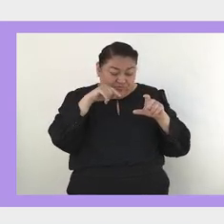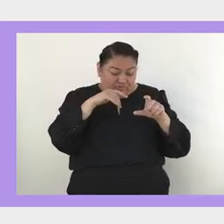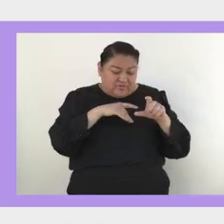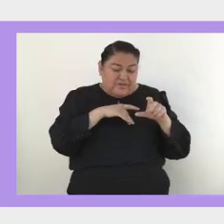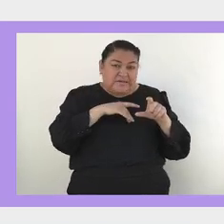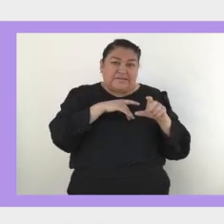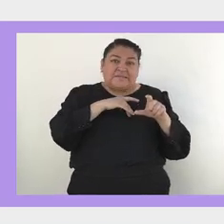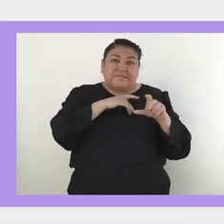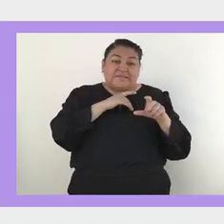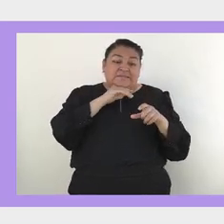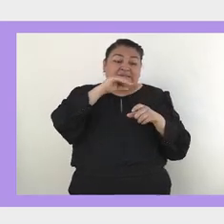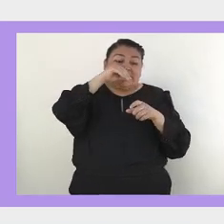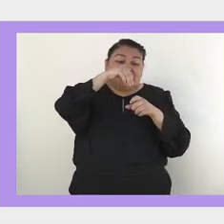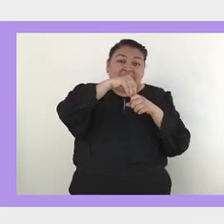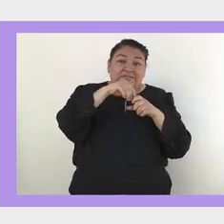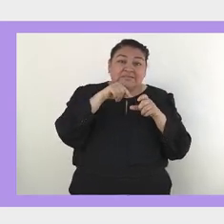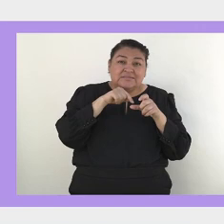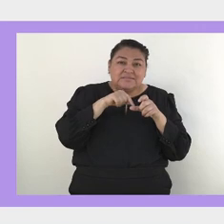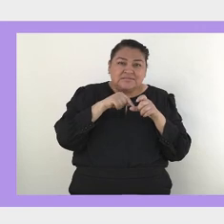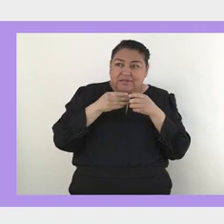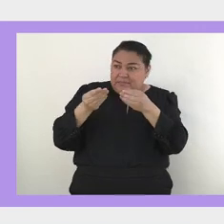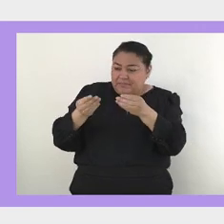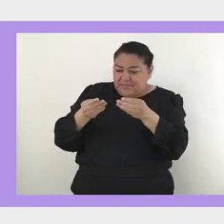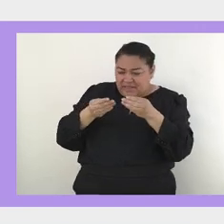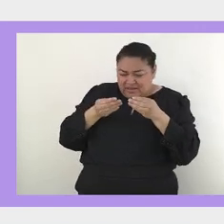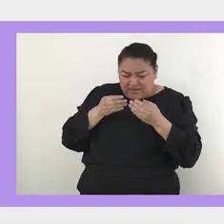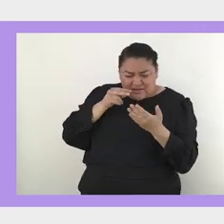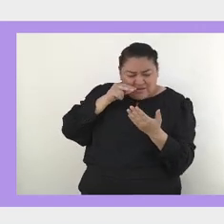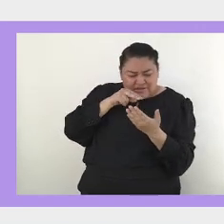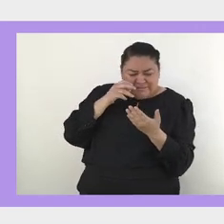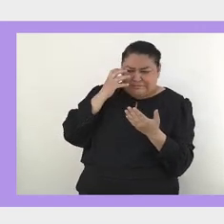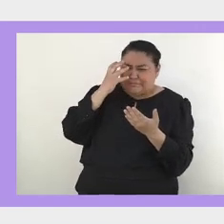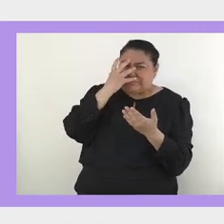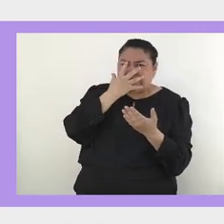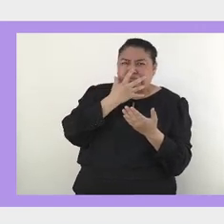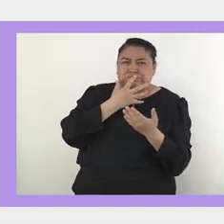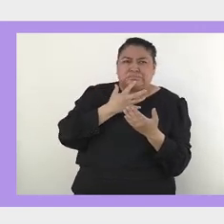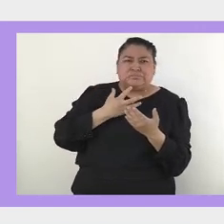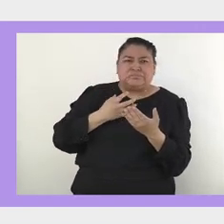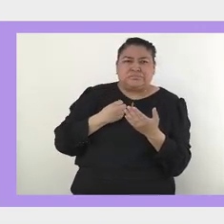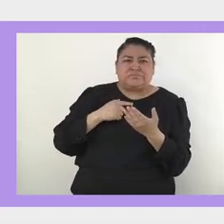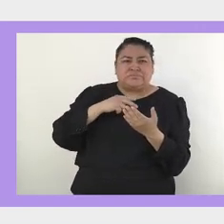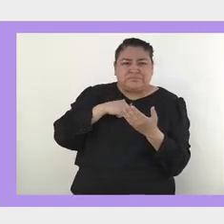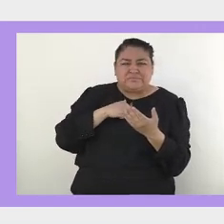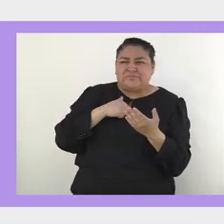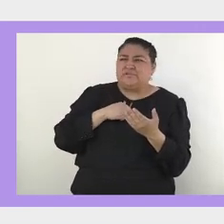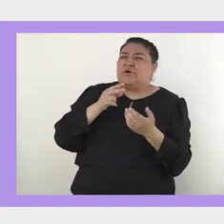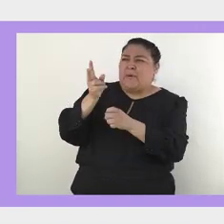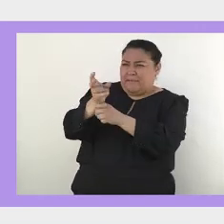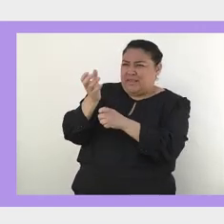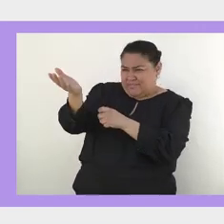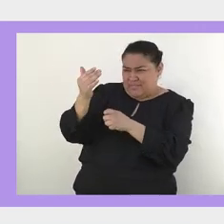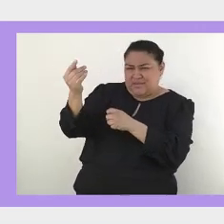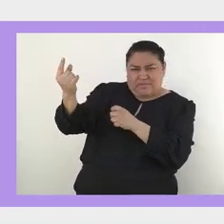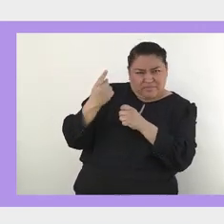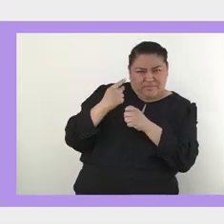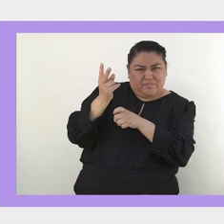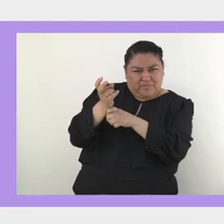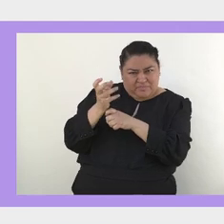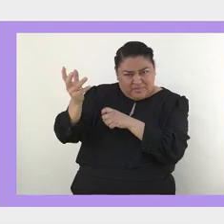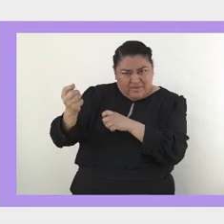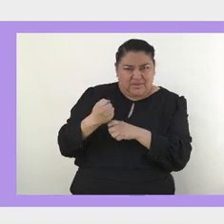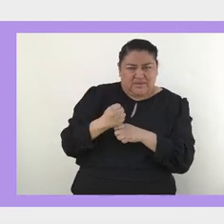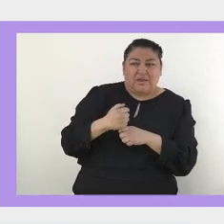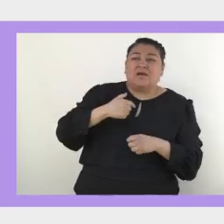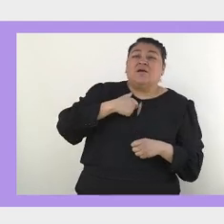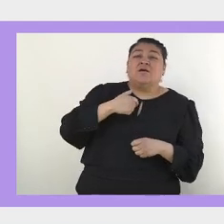que yo siempre en todo donde todas las los proyectos que tengo siempre geometría y leven Legends porque creo que como futbolistas yo